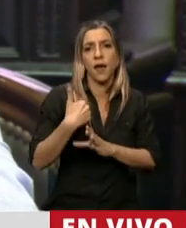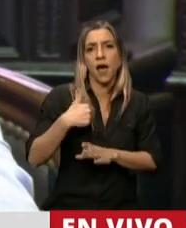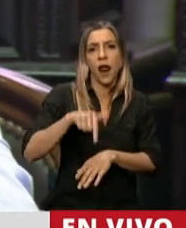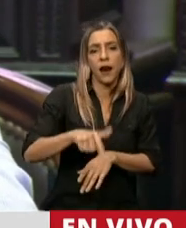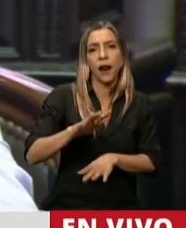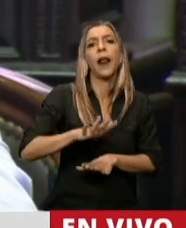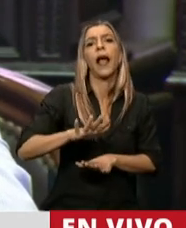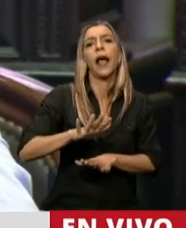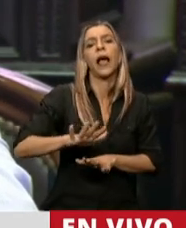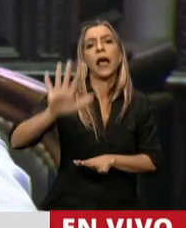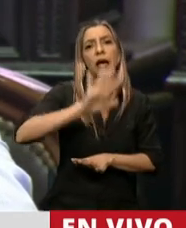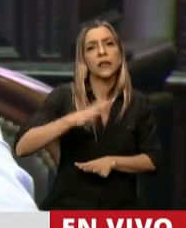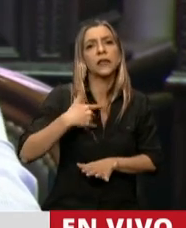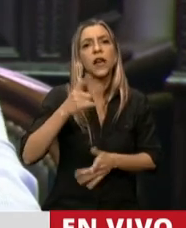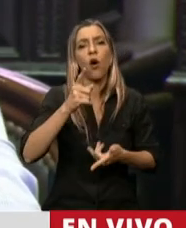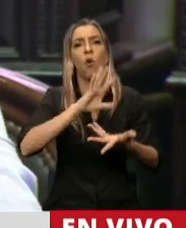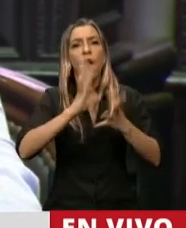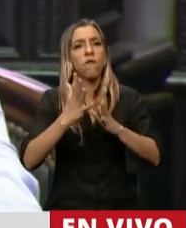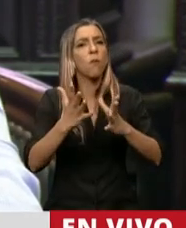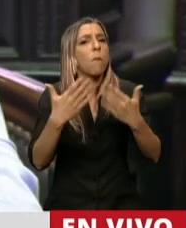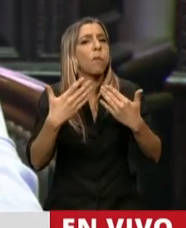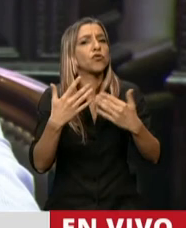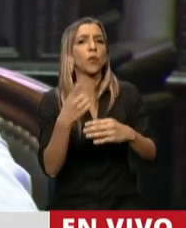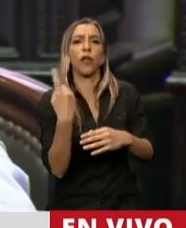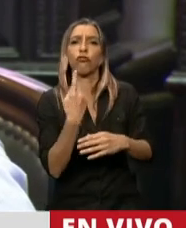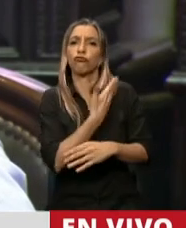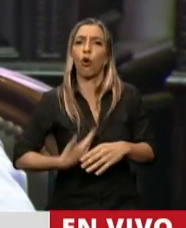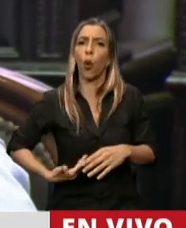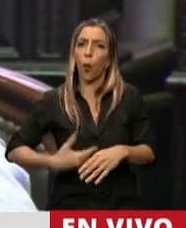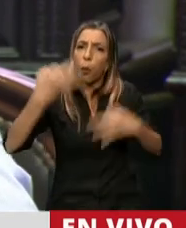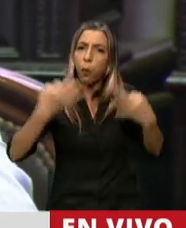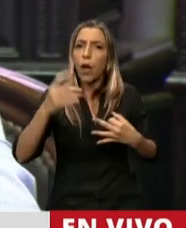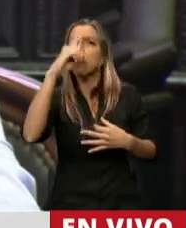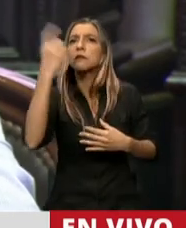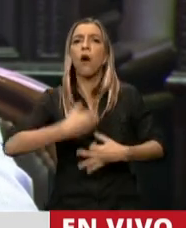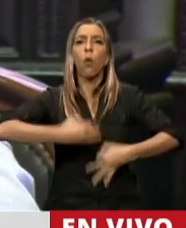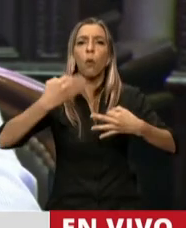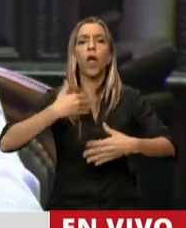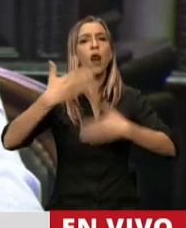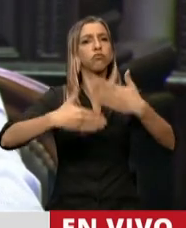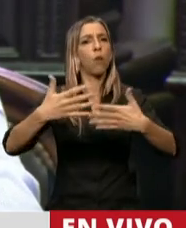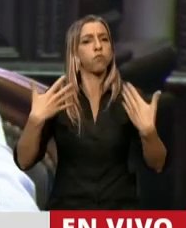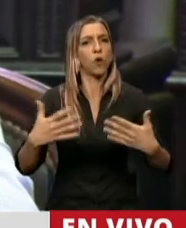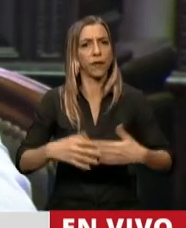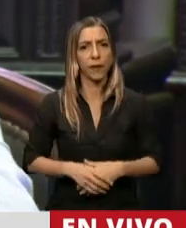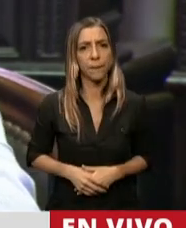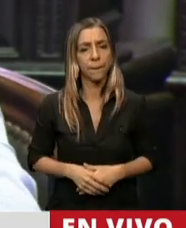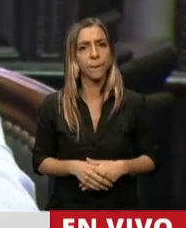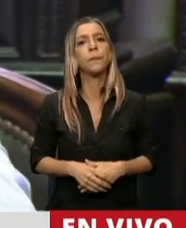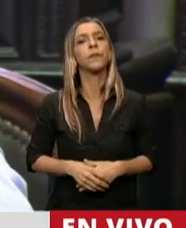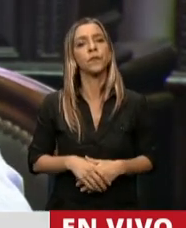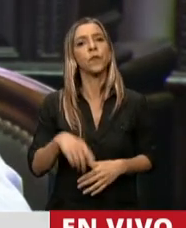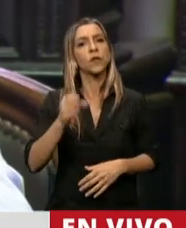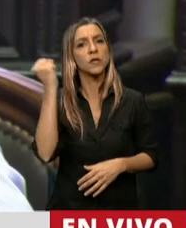una alternancia posible al que gobierna y para que gobierne mejor. Me parece que del otro lado sería